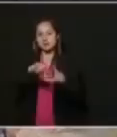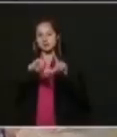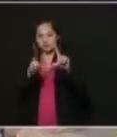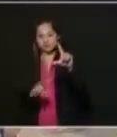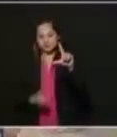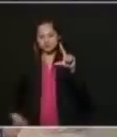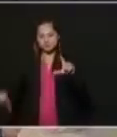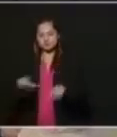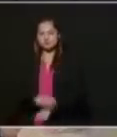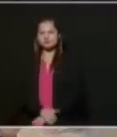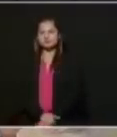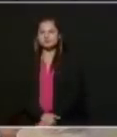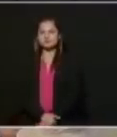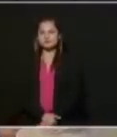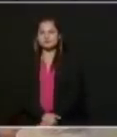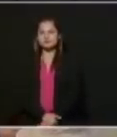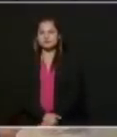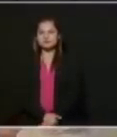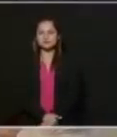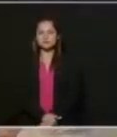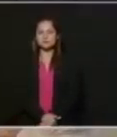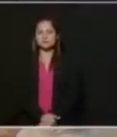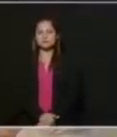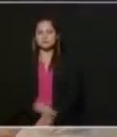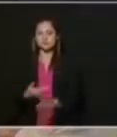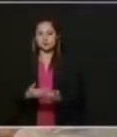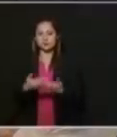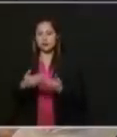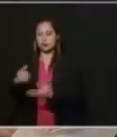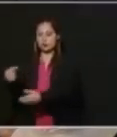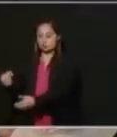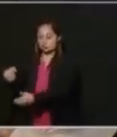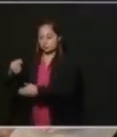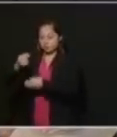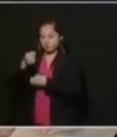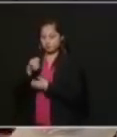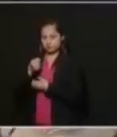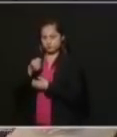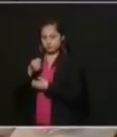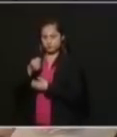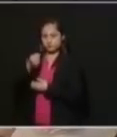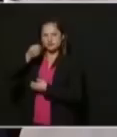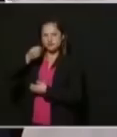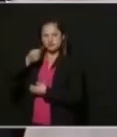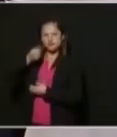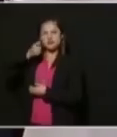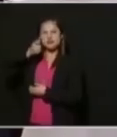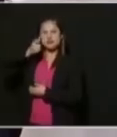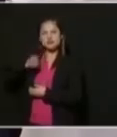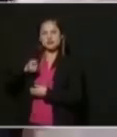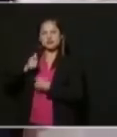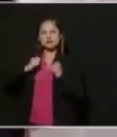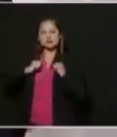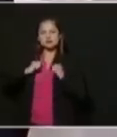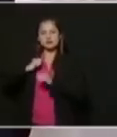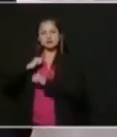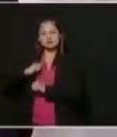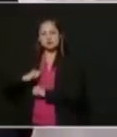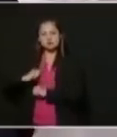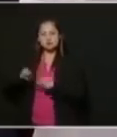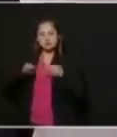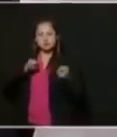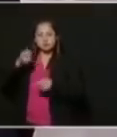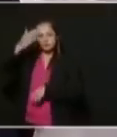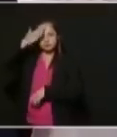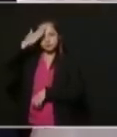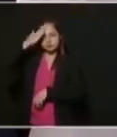Luego de recibir el bastón de mando de los pueblos originarios de nuestra